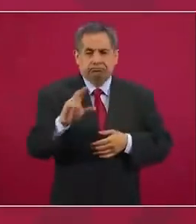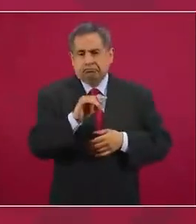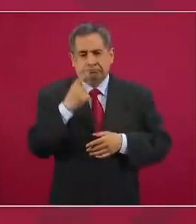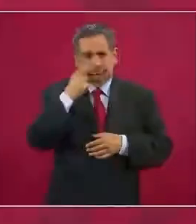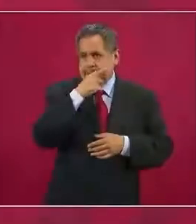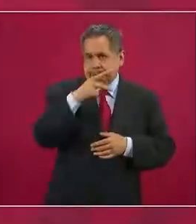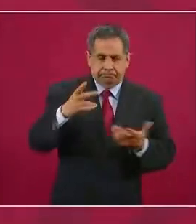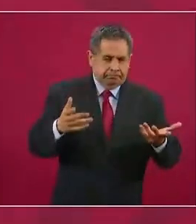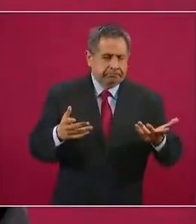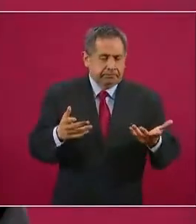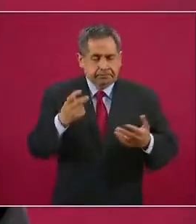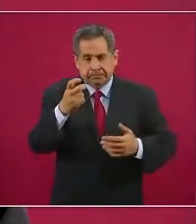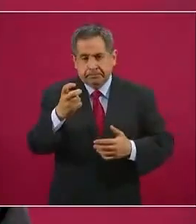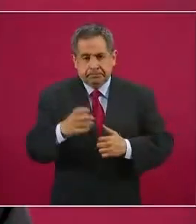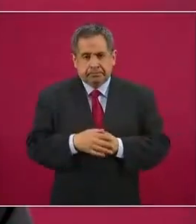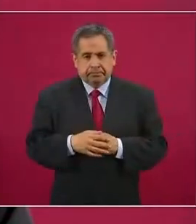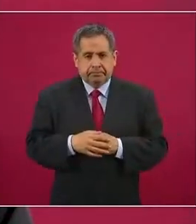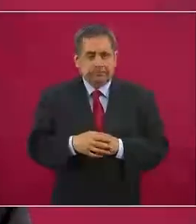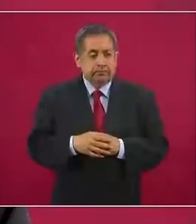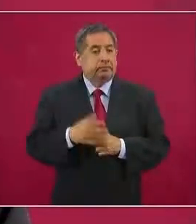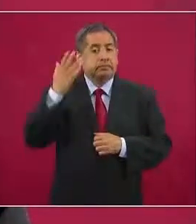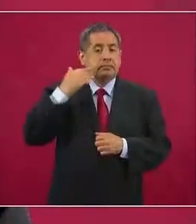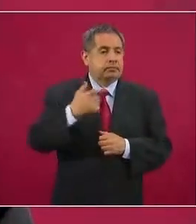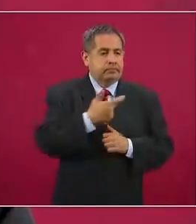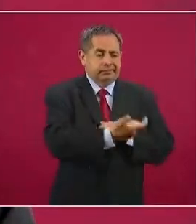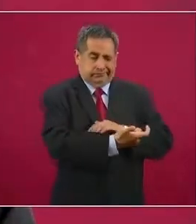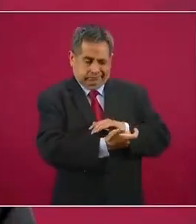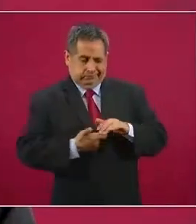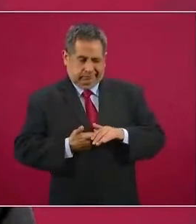Y ya no es con moche.